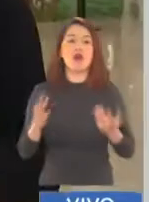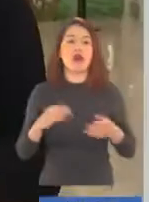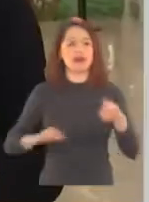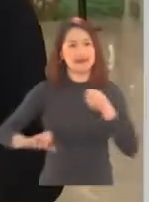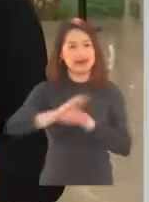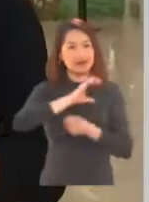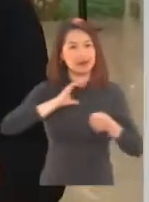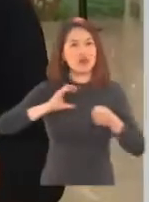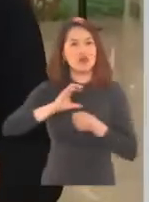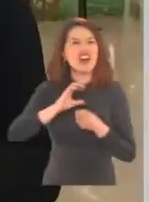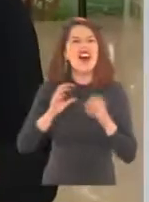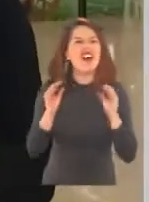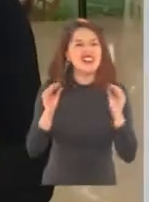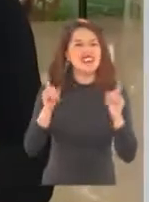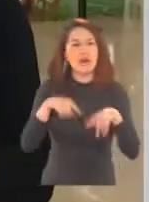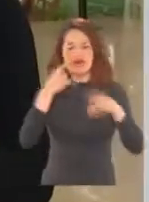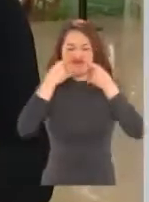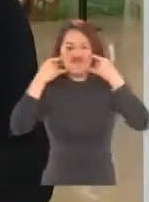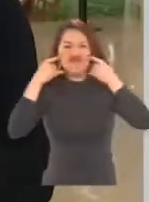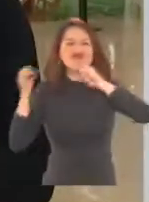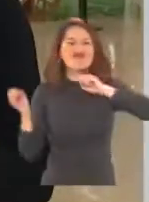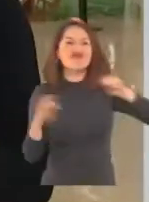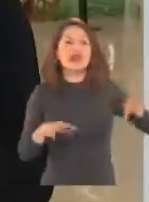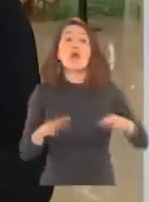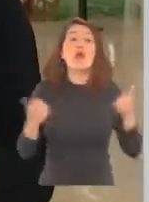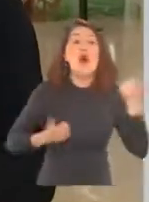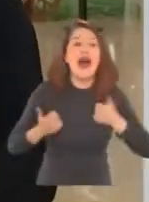se quita el tapabocas hoy en espacio cerrado es